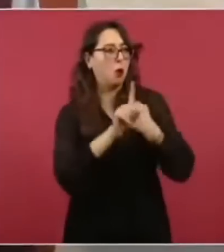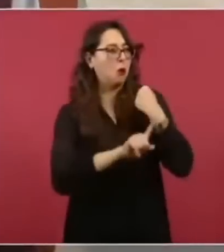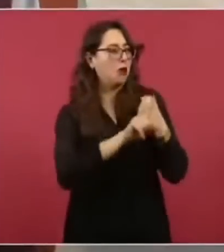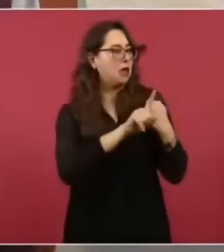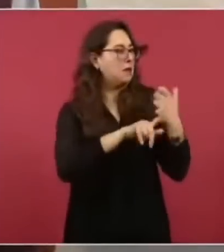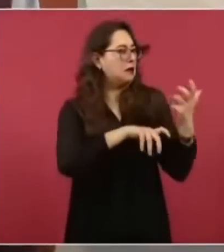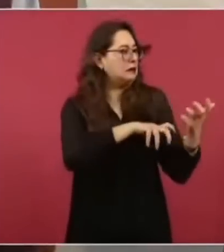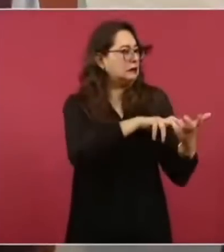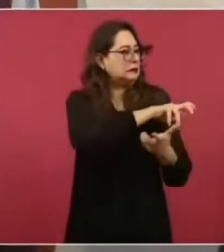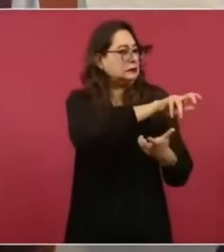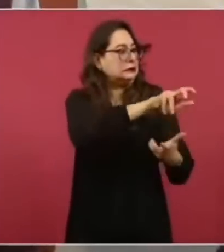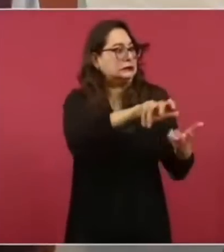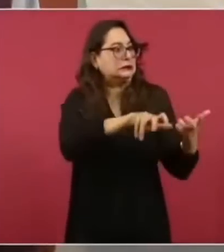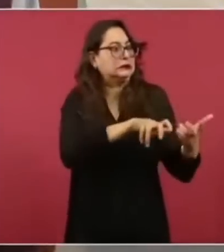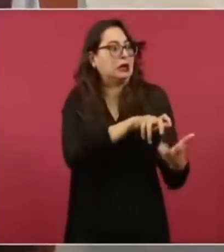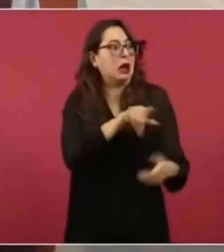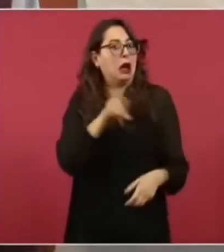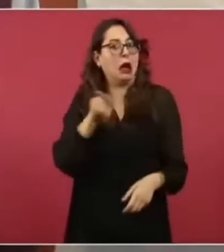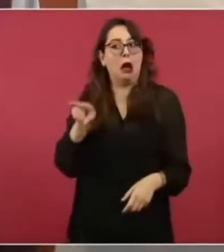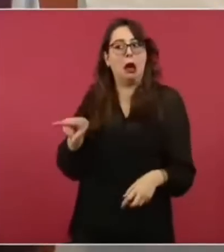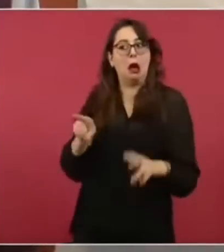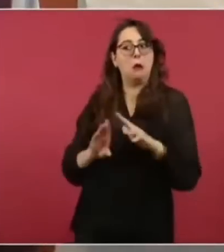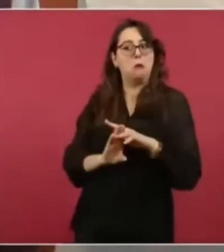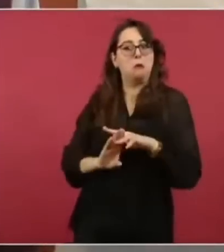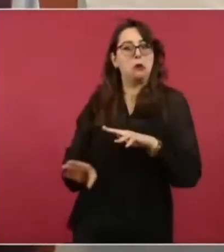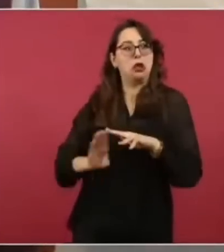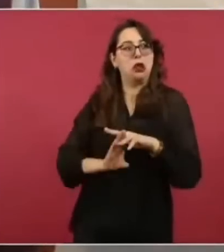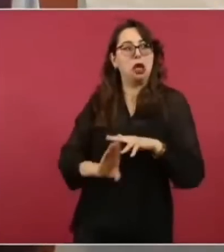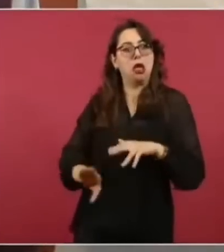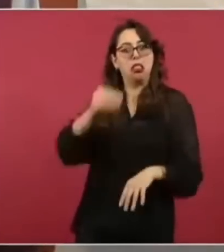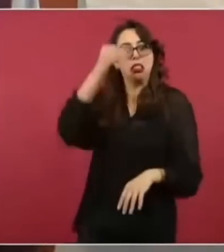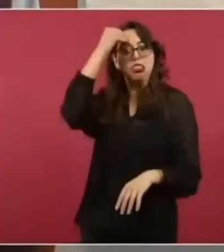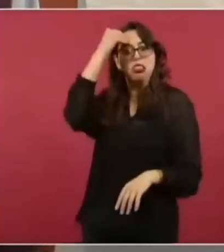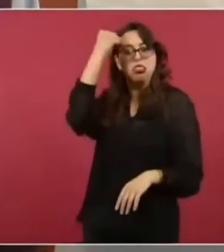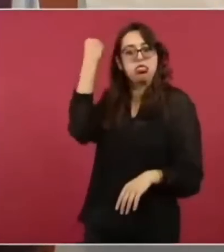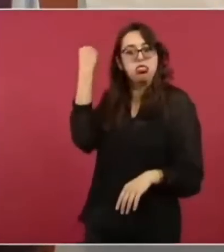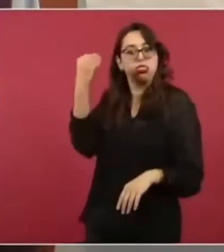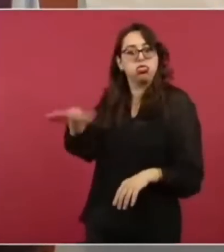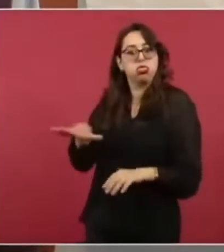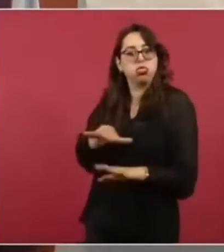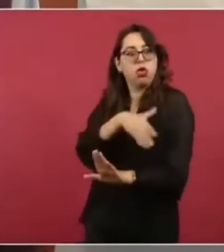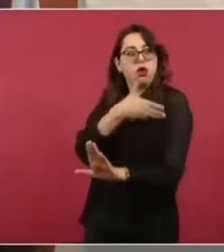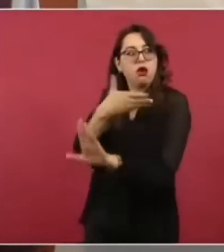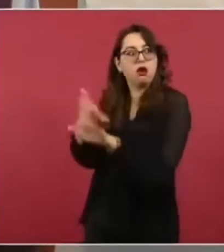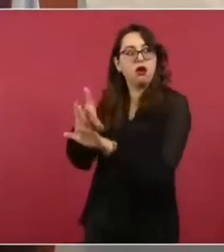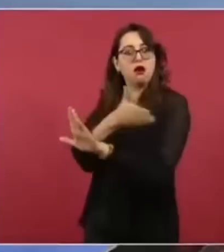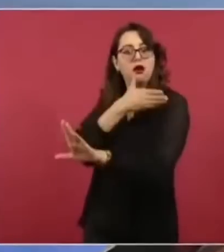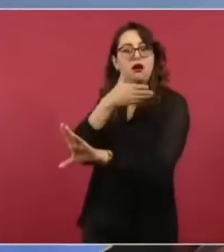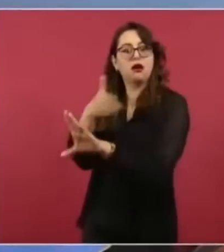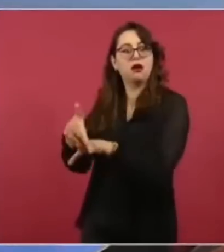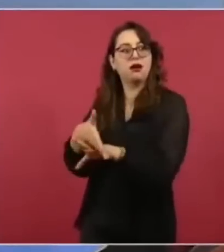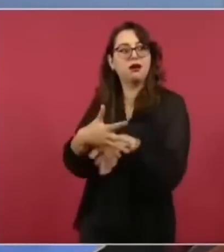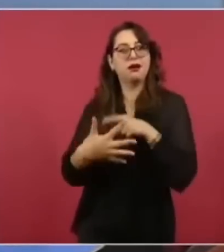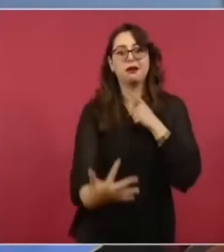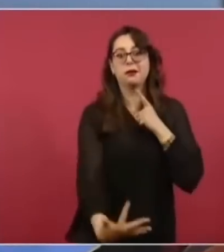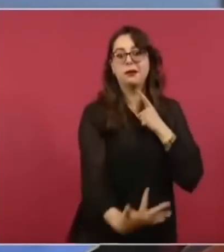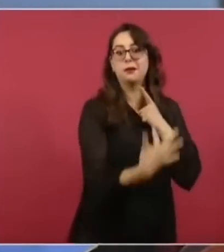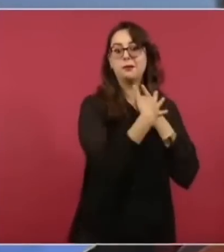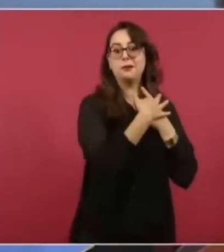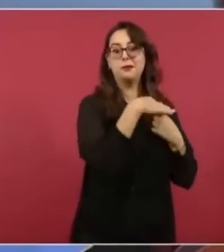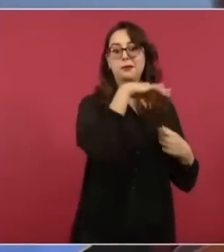estadounidense en contra de los inmigrantes, en particular los